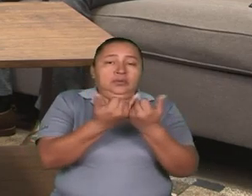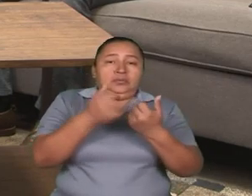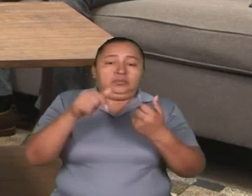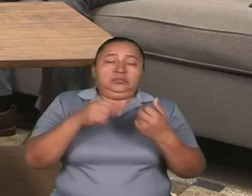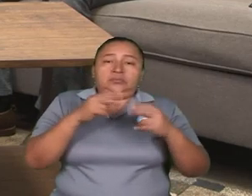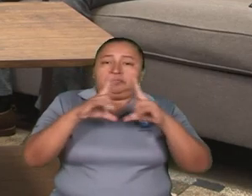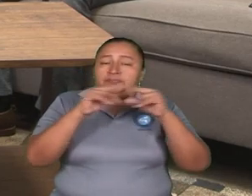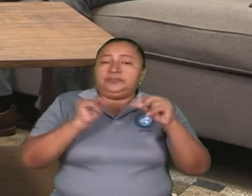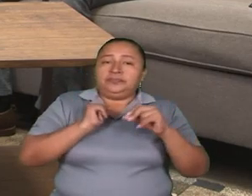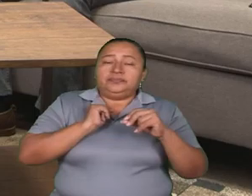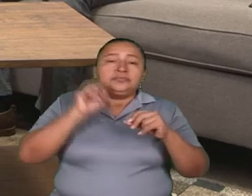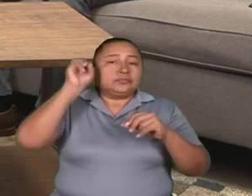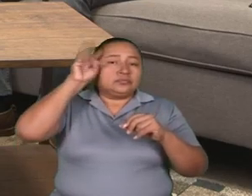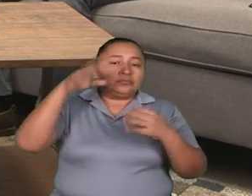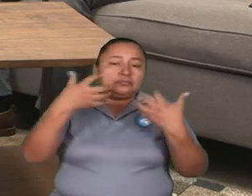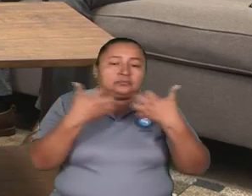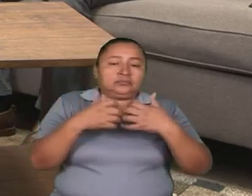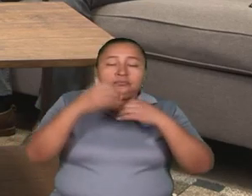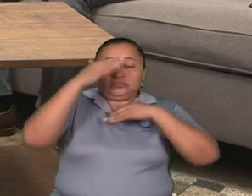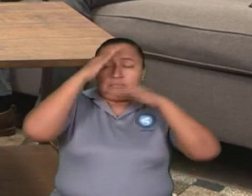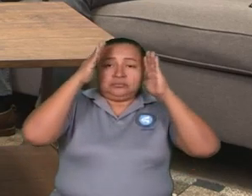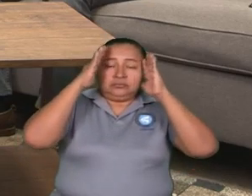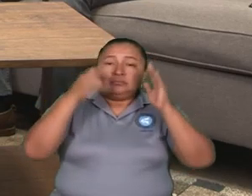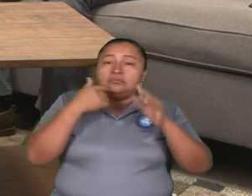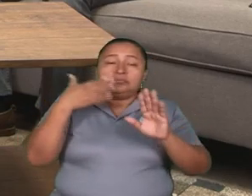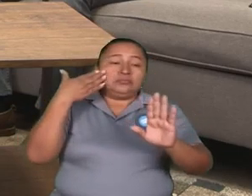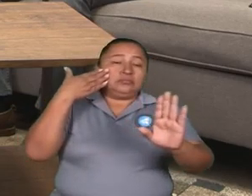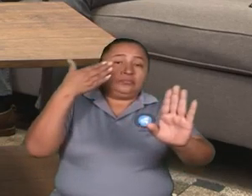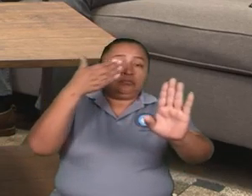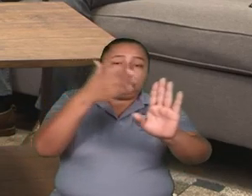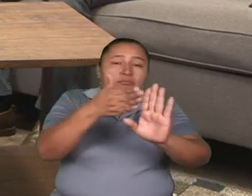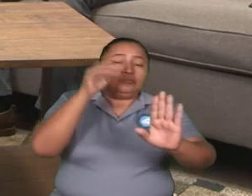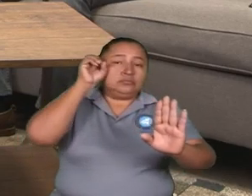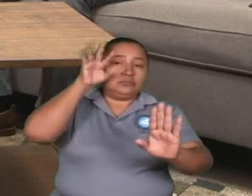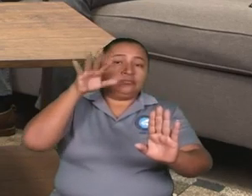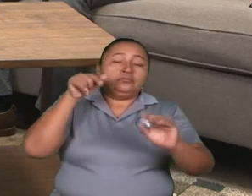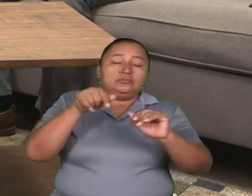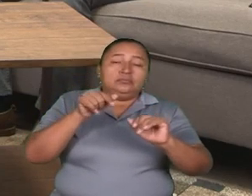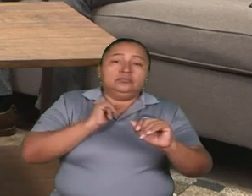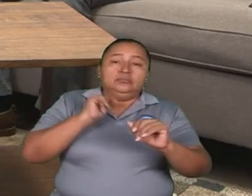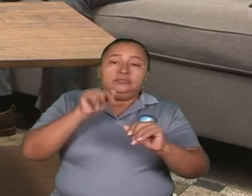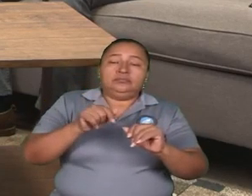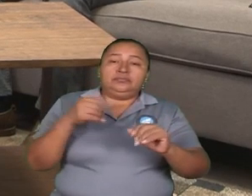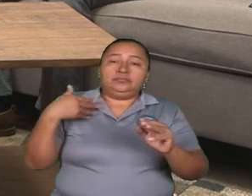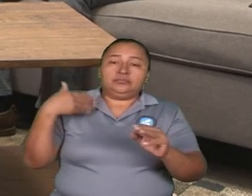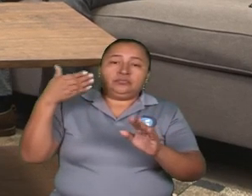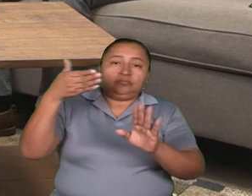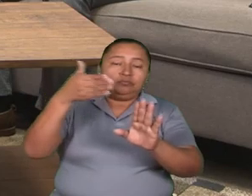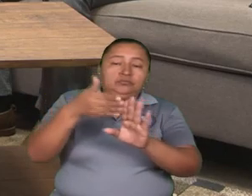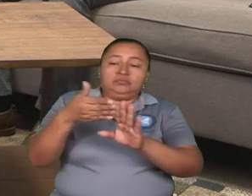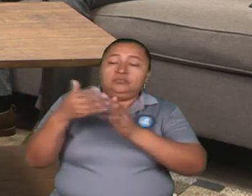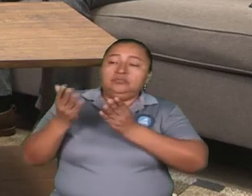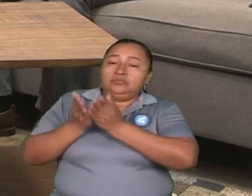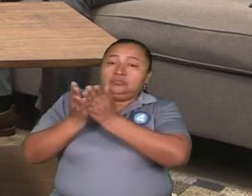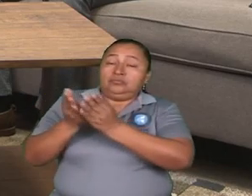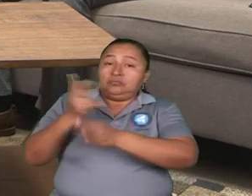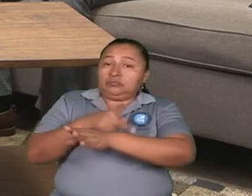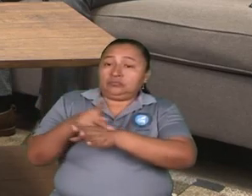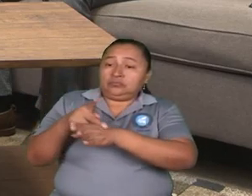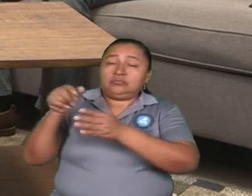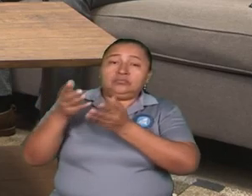mototaxi, el taxi que dice, mire, lléveme a conocer solo el municipio de Corinto, lléveme aquí solamente en San Juan del Sur,